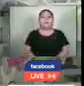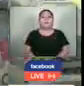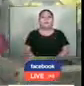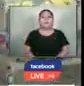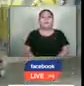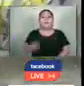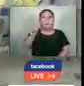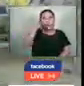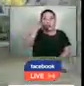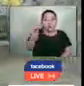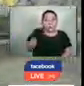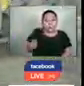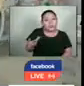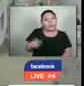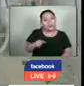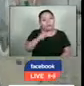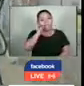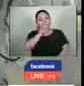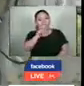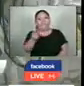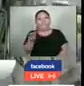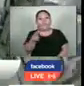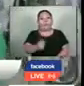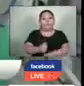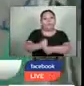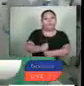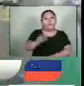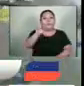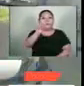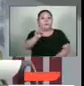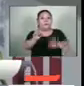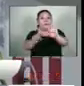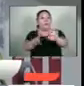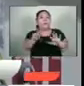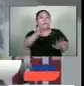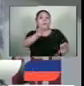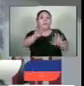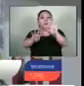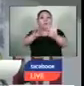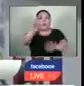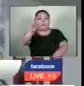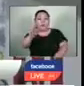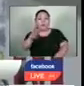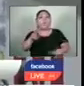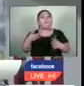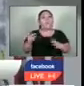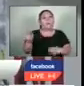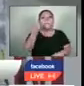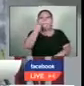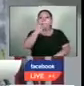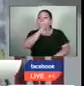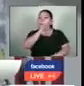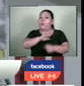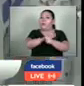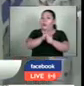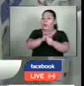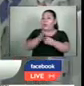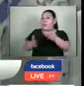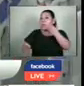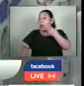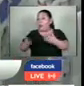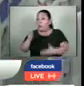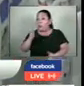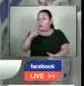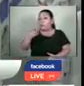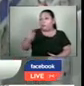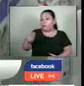En 24 horas las autoridades confirmaron 292 nuevos casos del nuevo coronavirus. Y el panorama podría